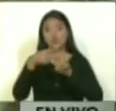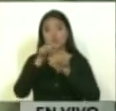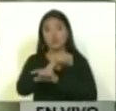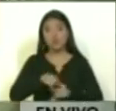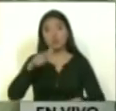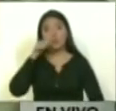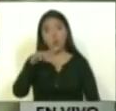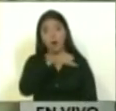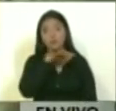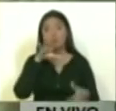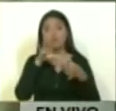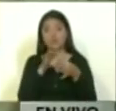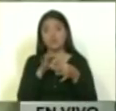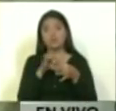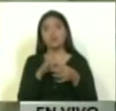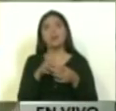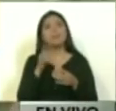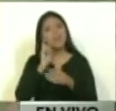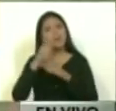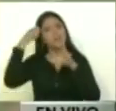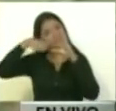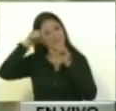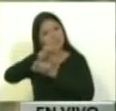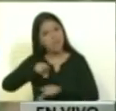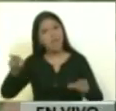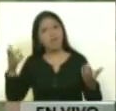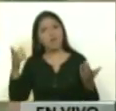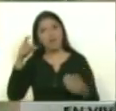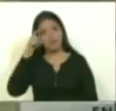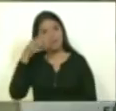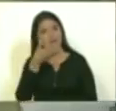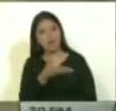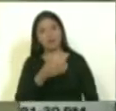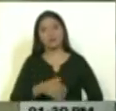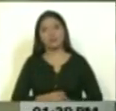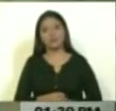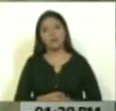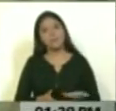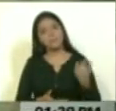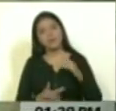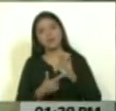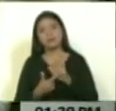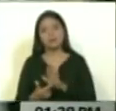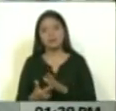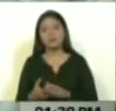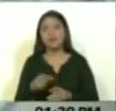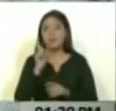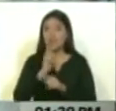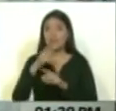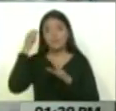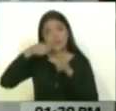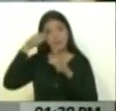Indestructible. Guinden sus videos, ¿vale? Ahí. Ernesto, Bencir, pásame para acá, pues. Guinden sus videos.